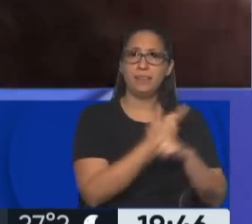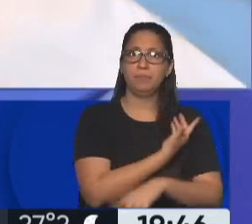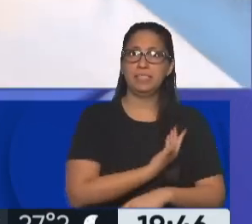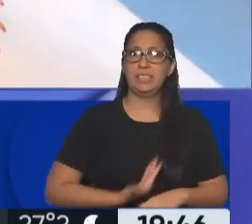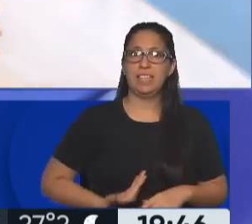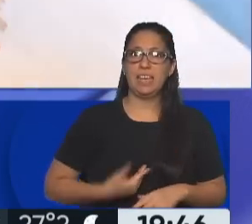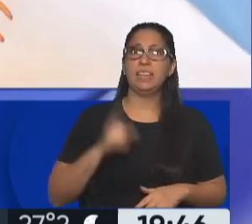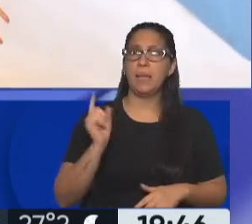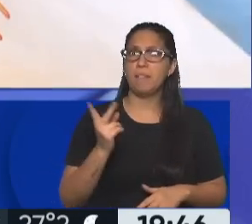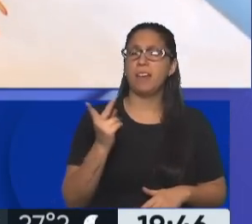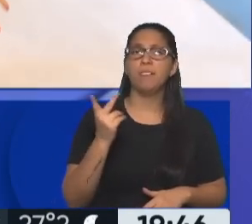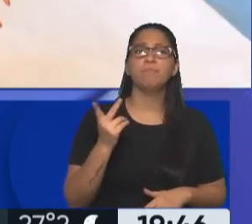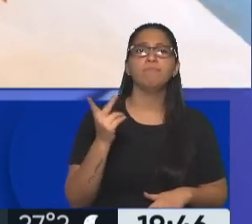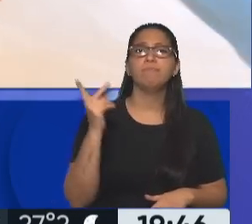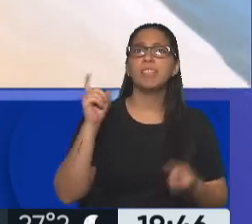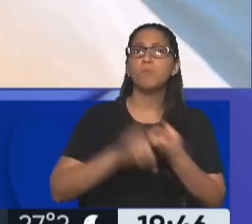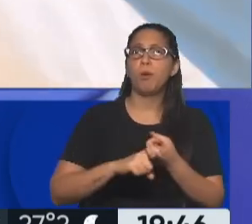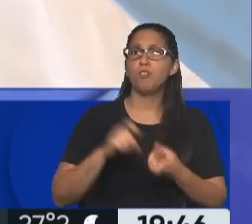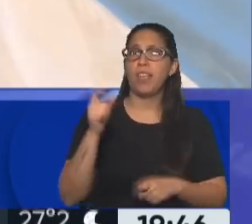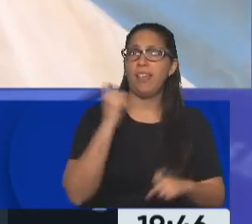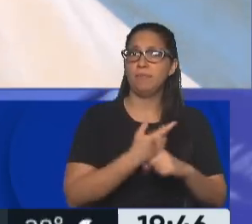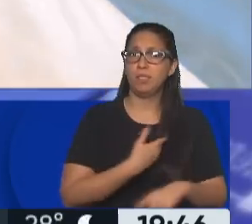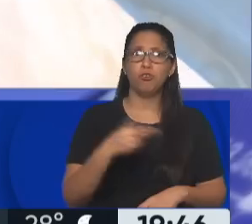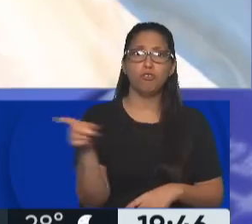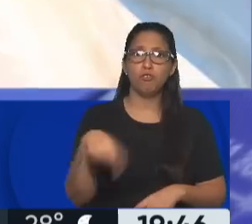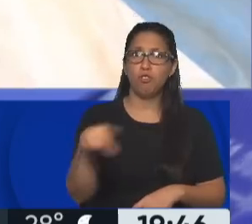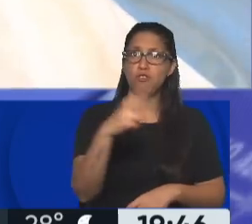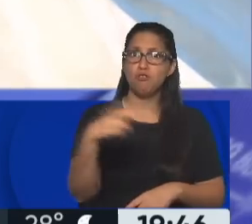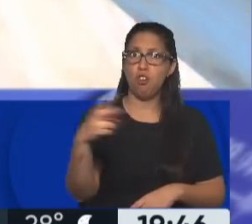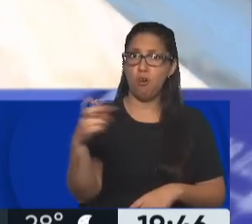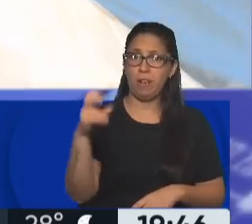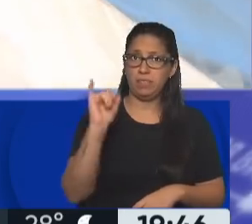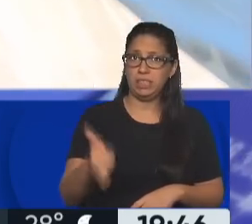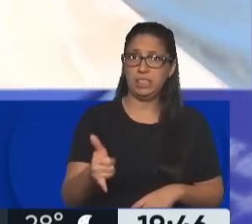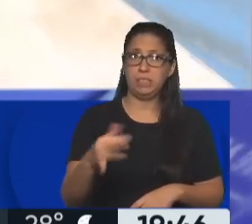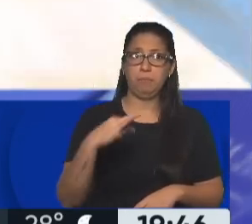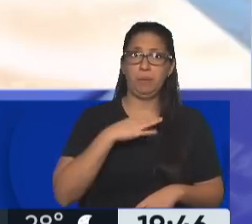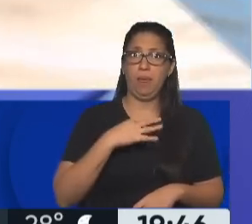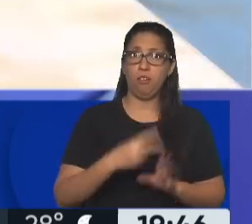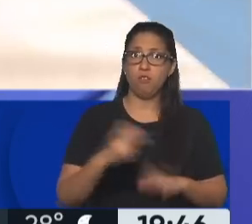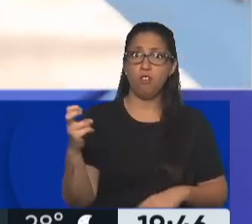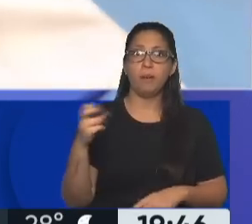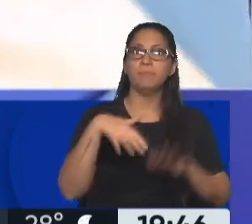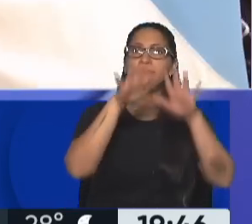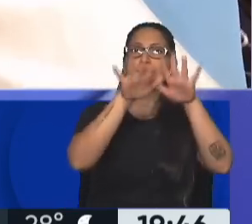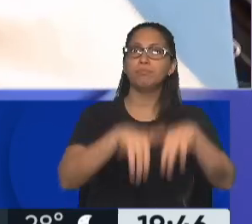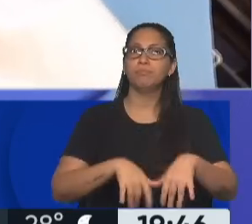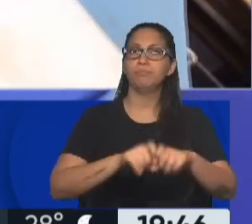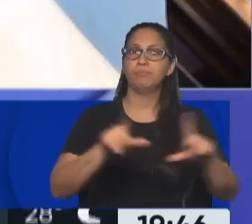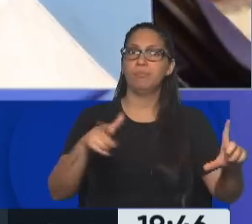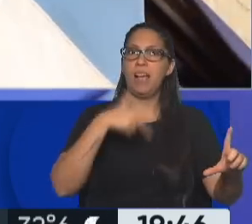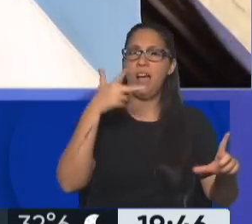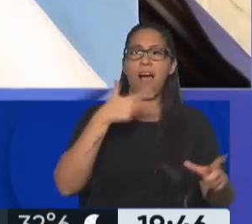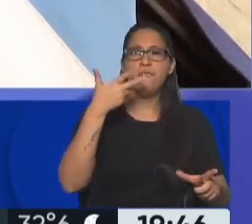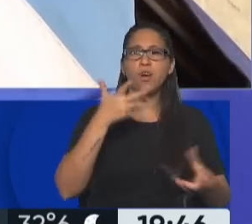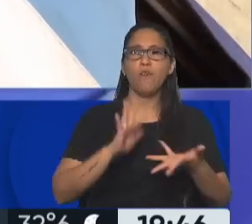y hasta de viudas de exmandatarios que cobran la jubilación o la pensión de privilegio. En la carta, ella utilizó un